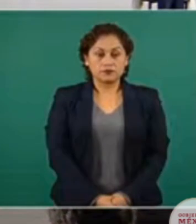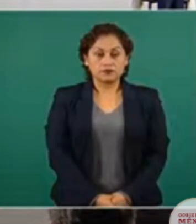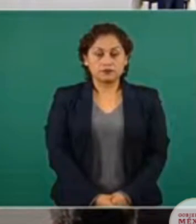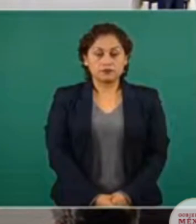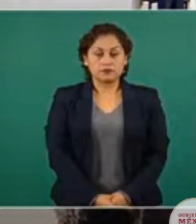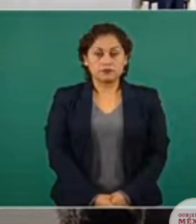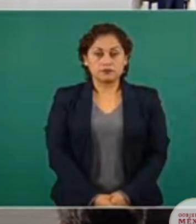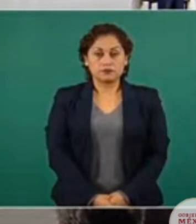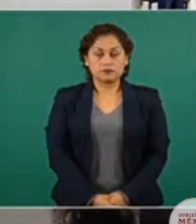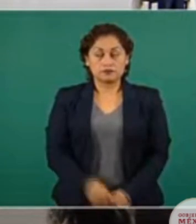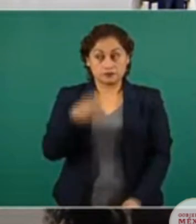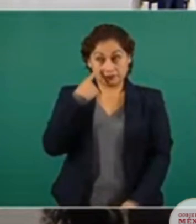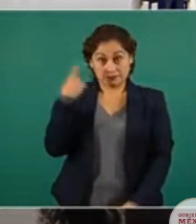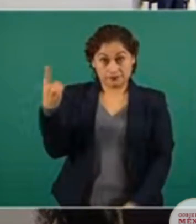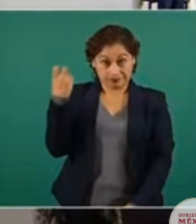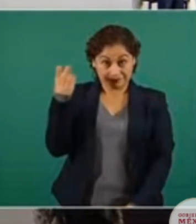Está muy fuerte,